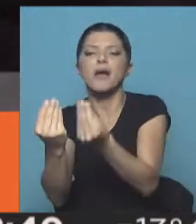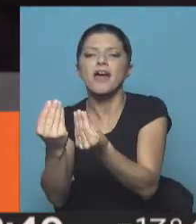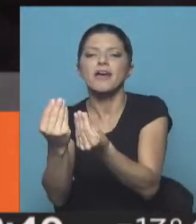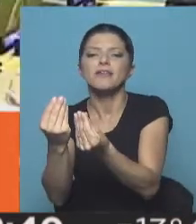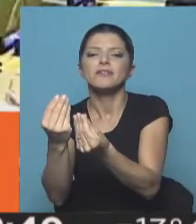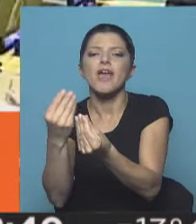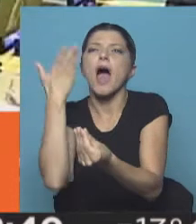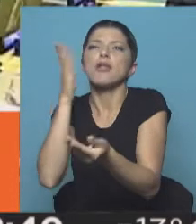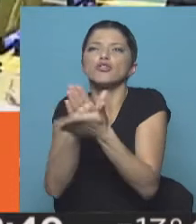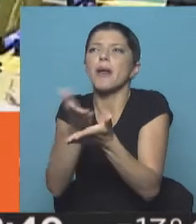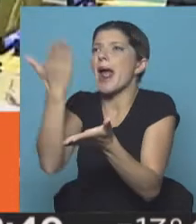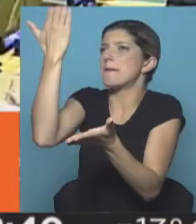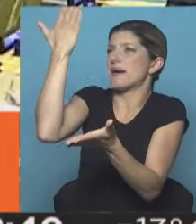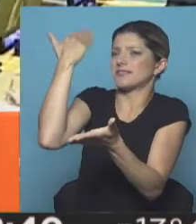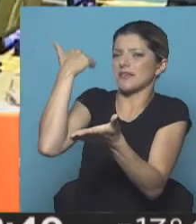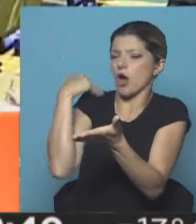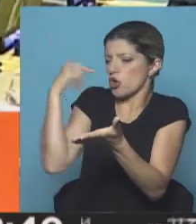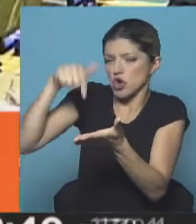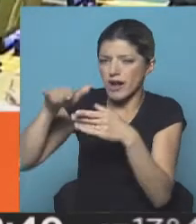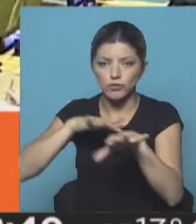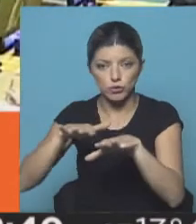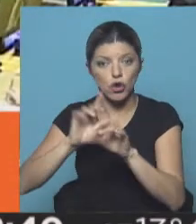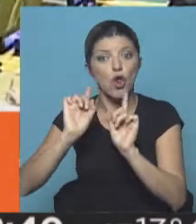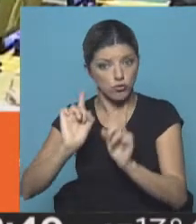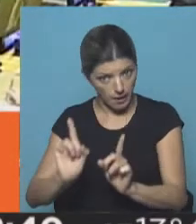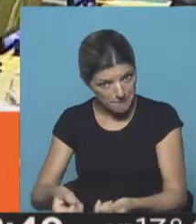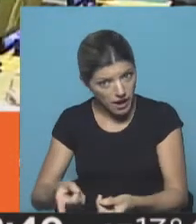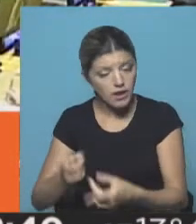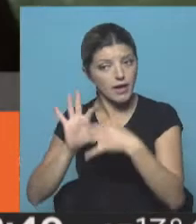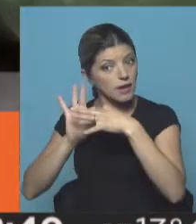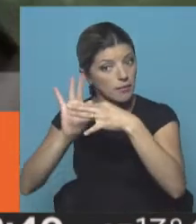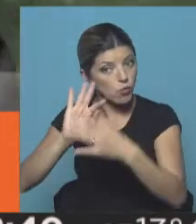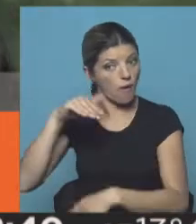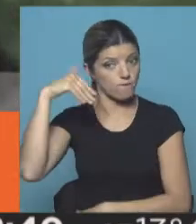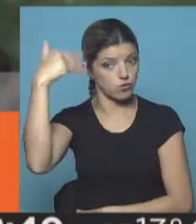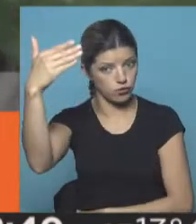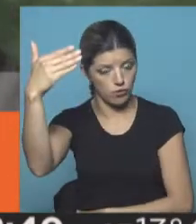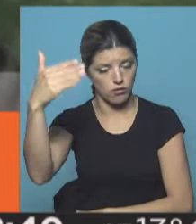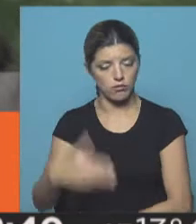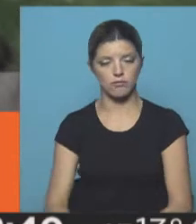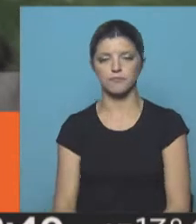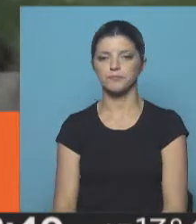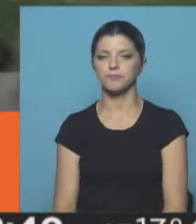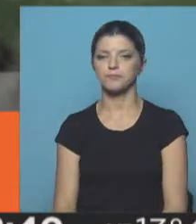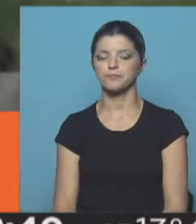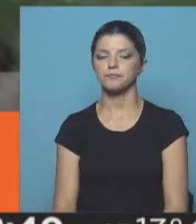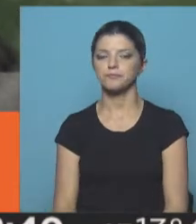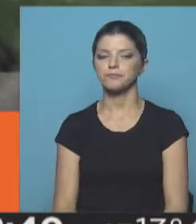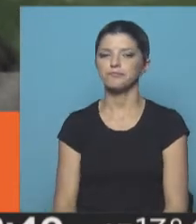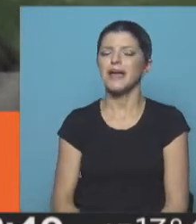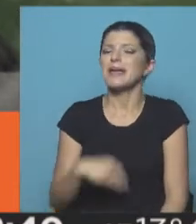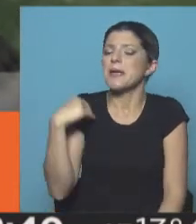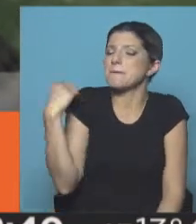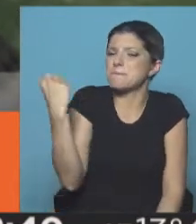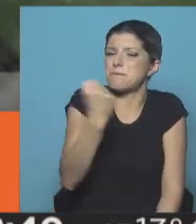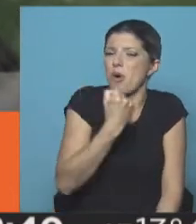pasado y el presente de la humanidad, sino también su futuro. Es imprescindible que